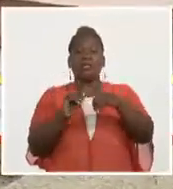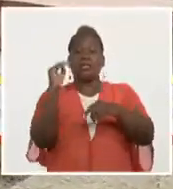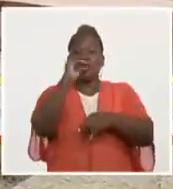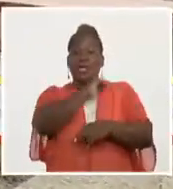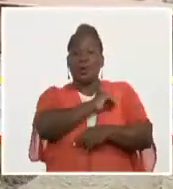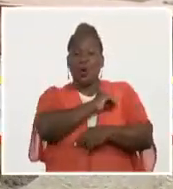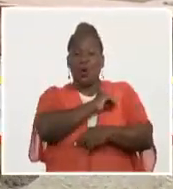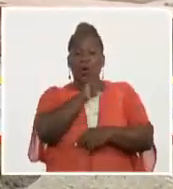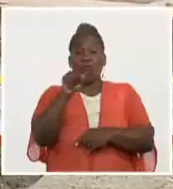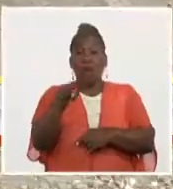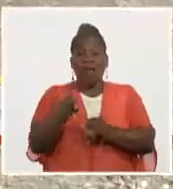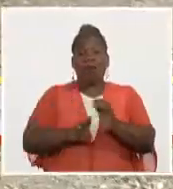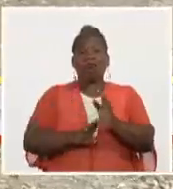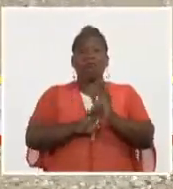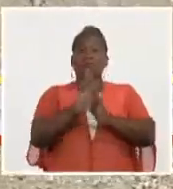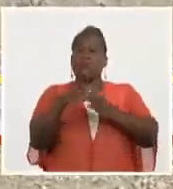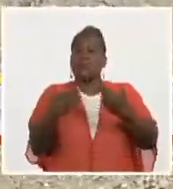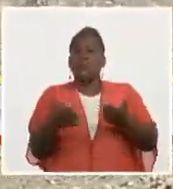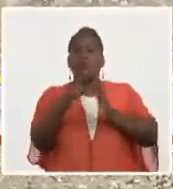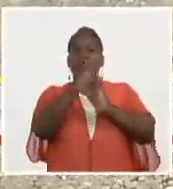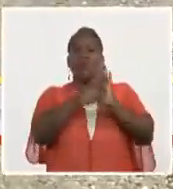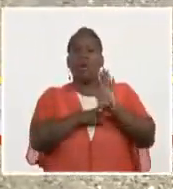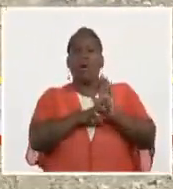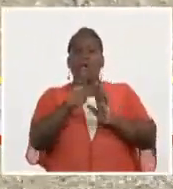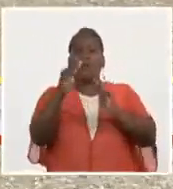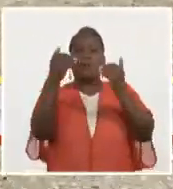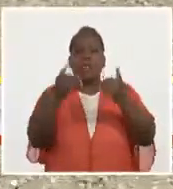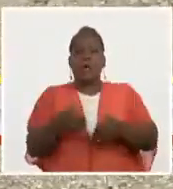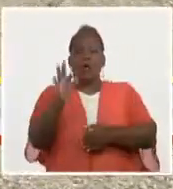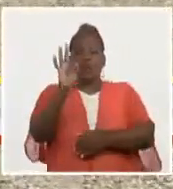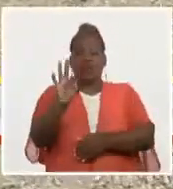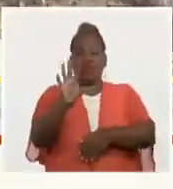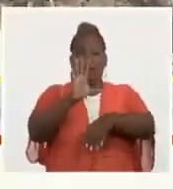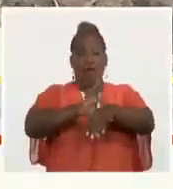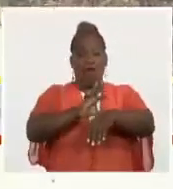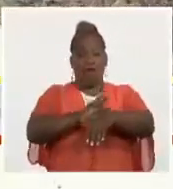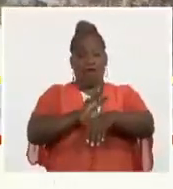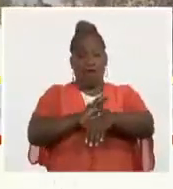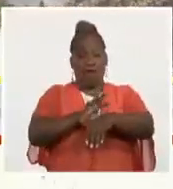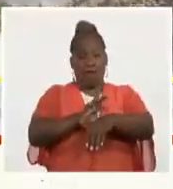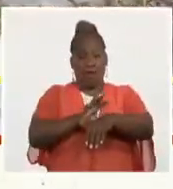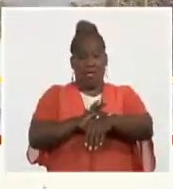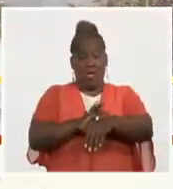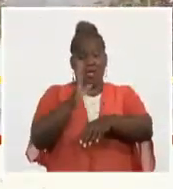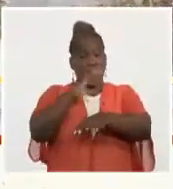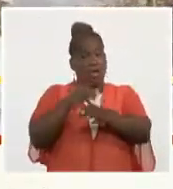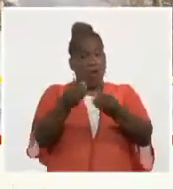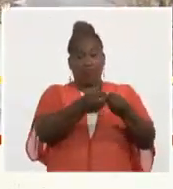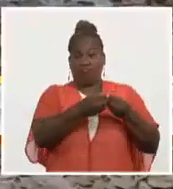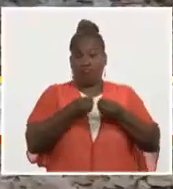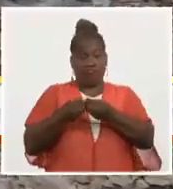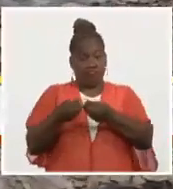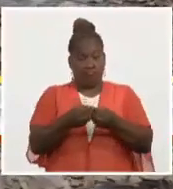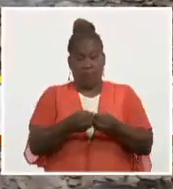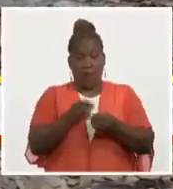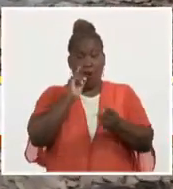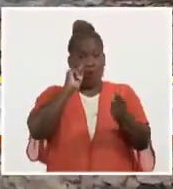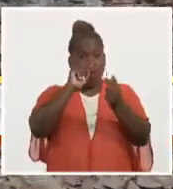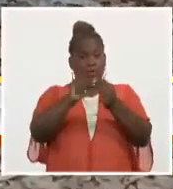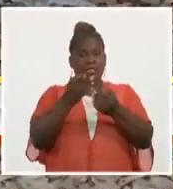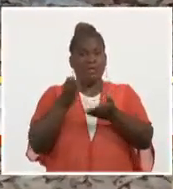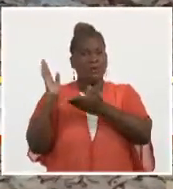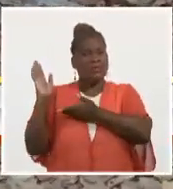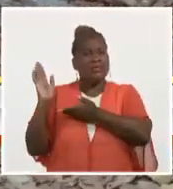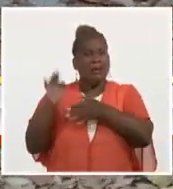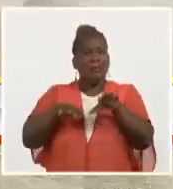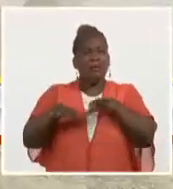de rehabilitación integral de 8 patologías de enfermedades crónicas no transmisibles. El propósito es tenerlo